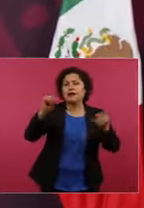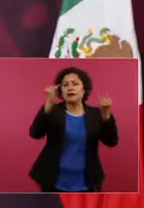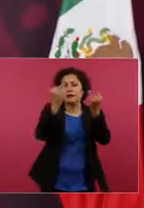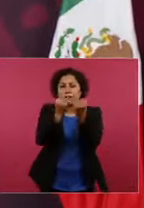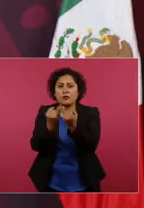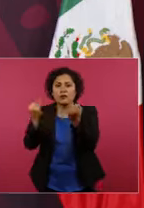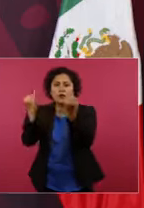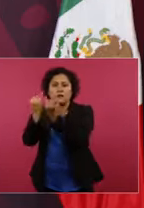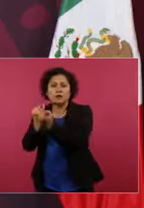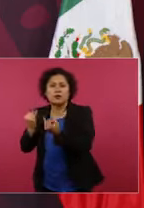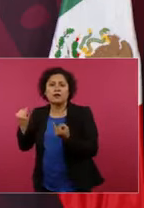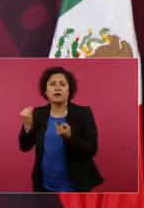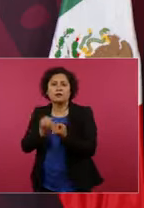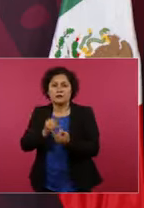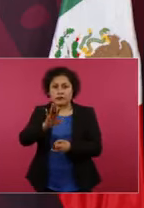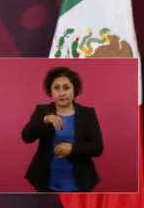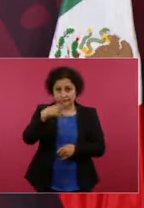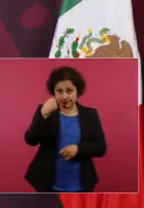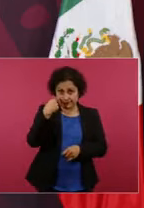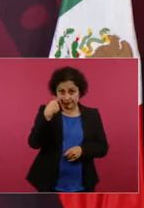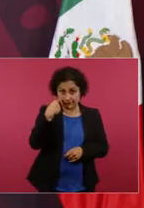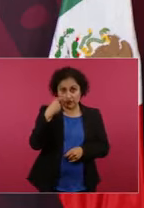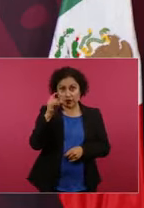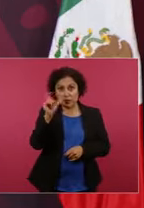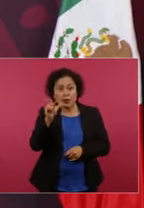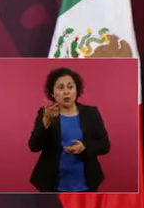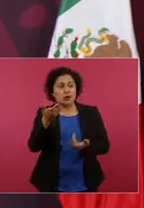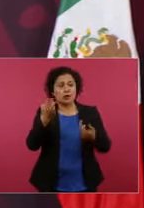El pensamiento conservador